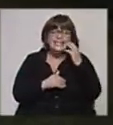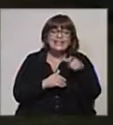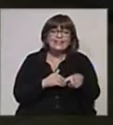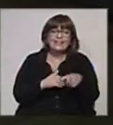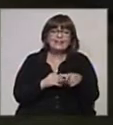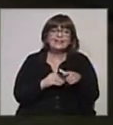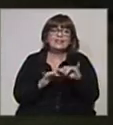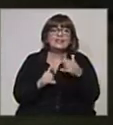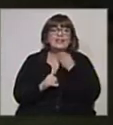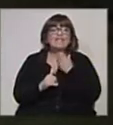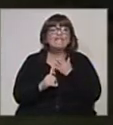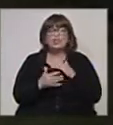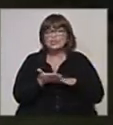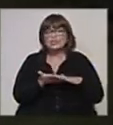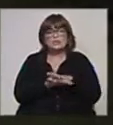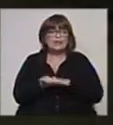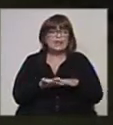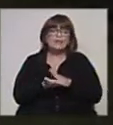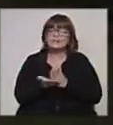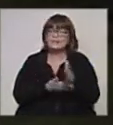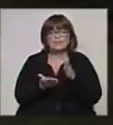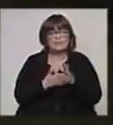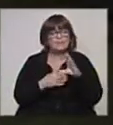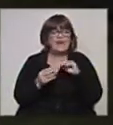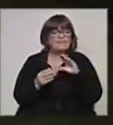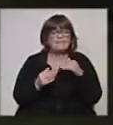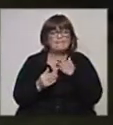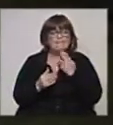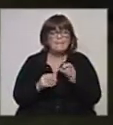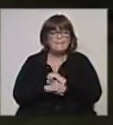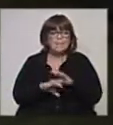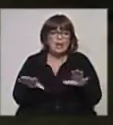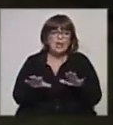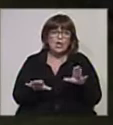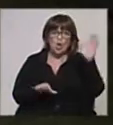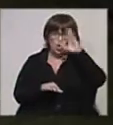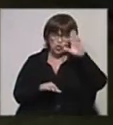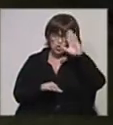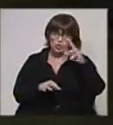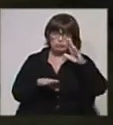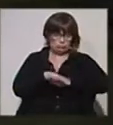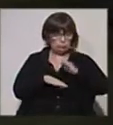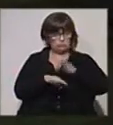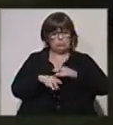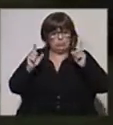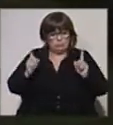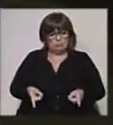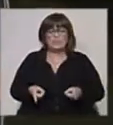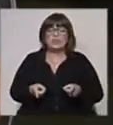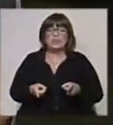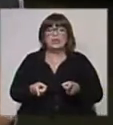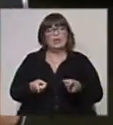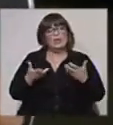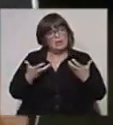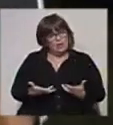Estás afónico igual que él, papá. Sí, no, siempre fui así. Pero aparte, primero un gran honor, una gran responsabilidad, una mochila pesada,